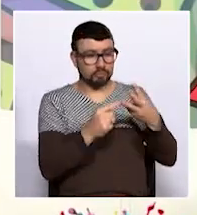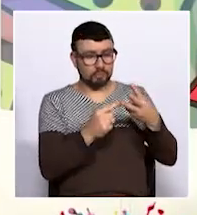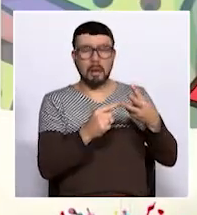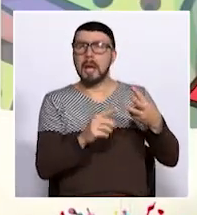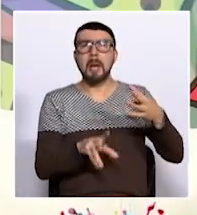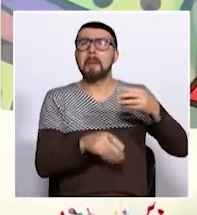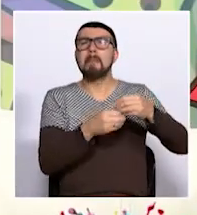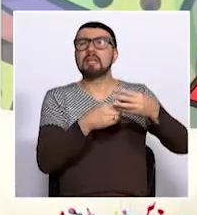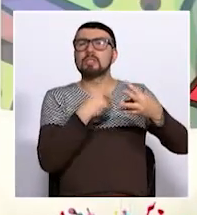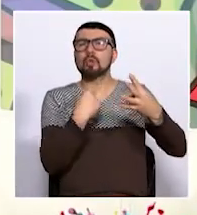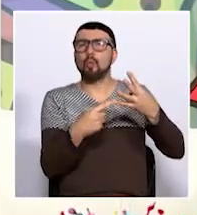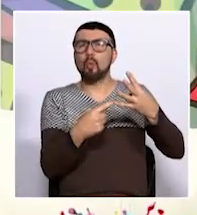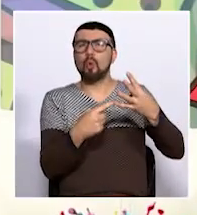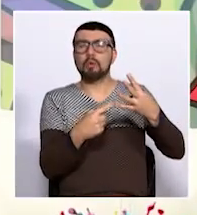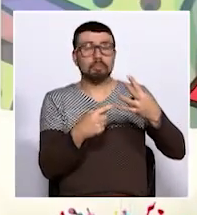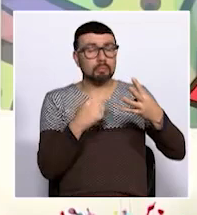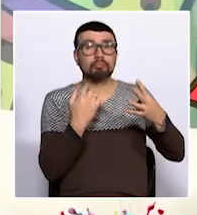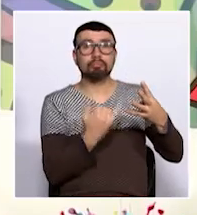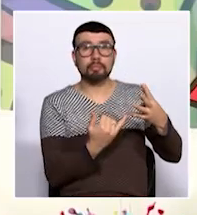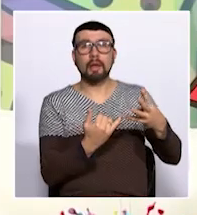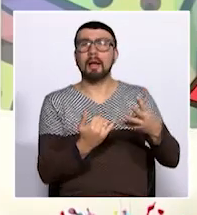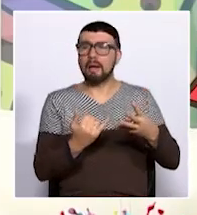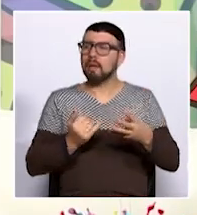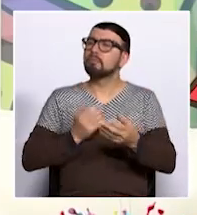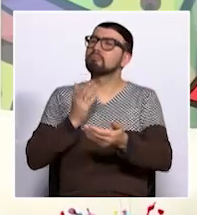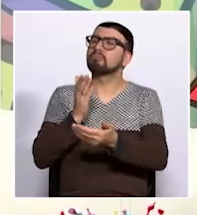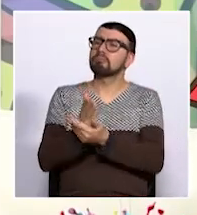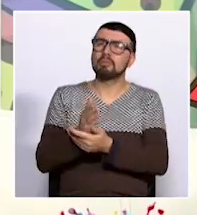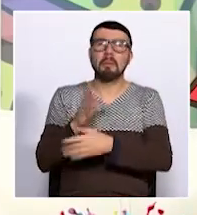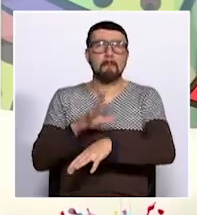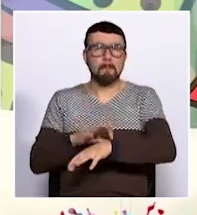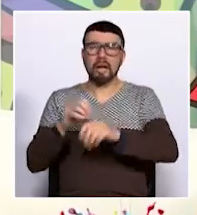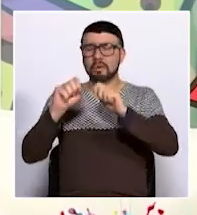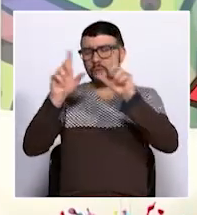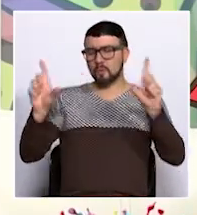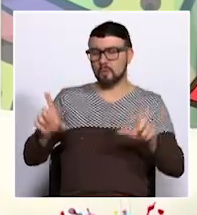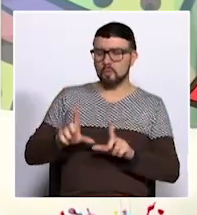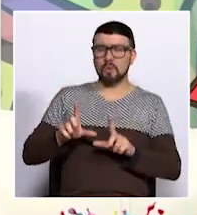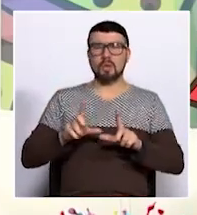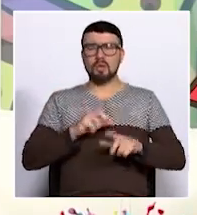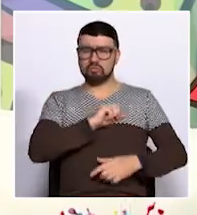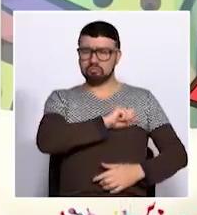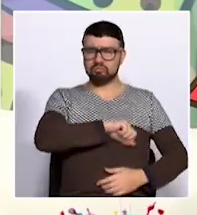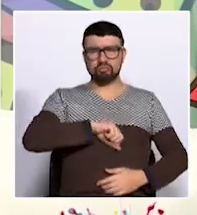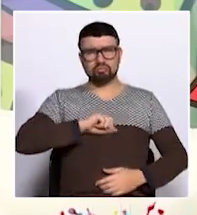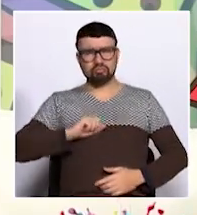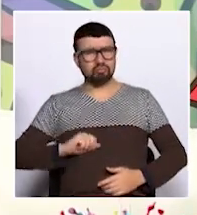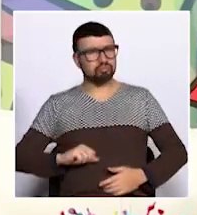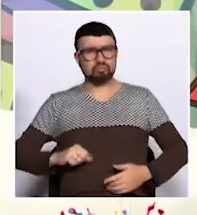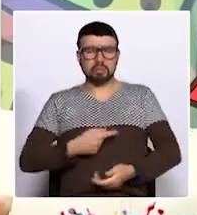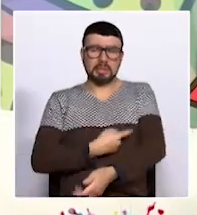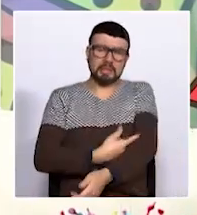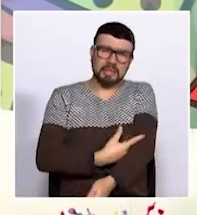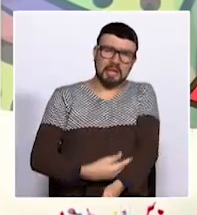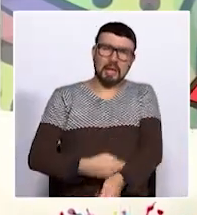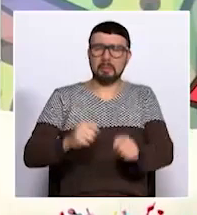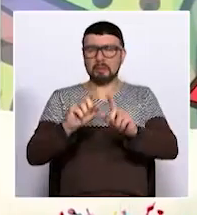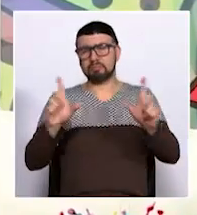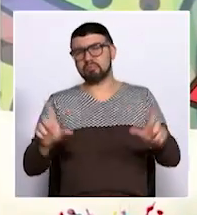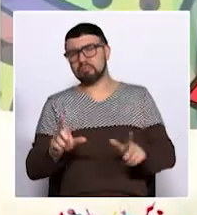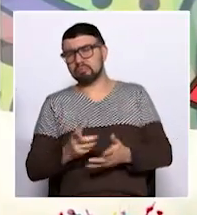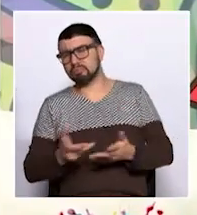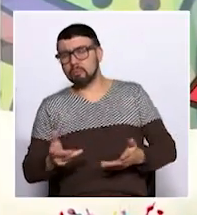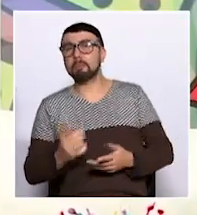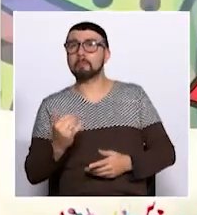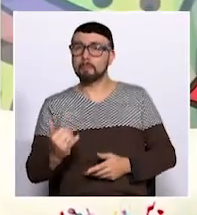es ya realizarse los procesos de diagnóstico o las ayudas diagnósticas, es el proceso por el cual nosotros comenzamos a cultivar